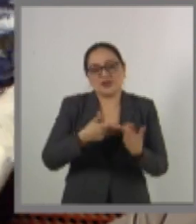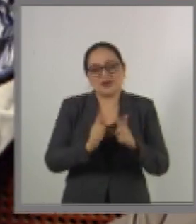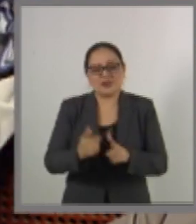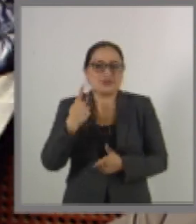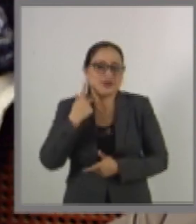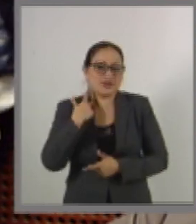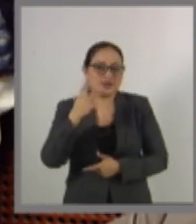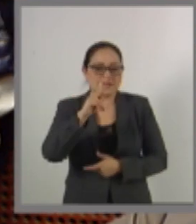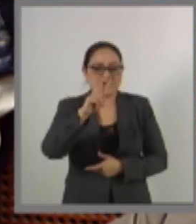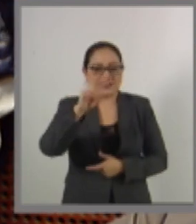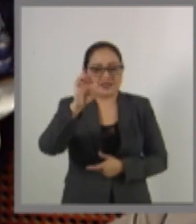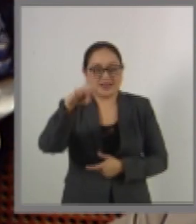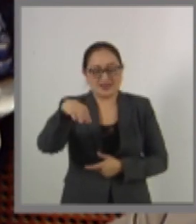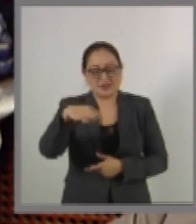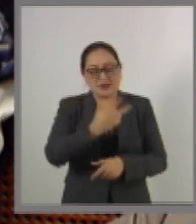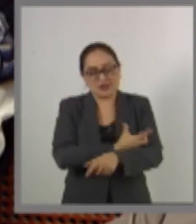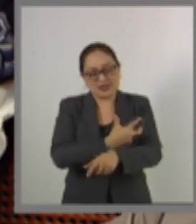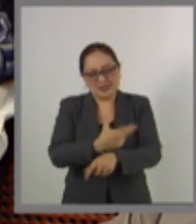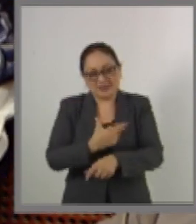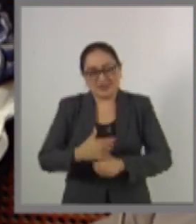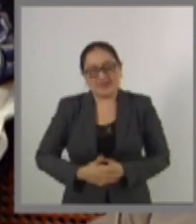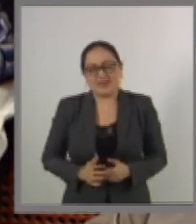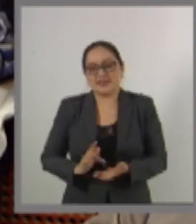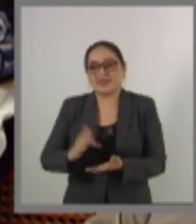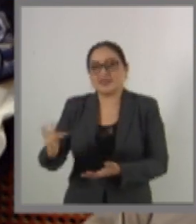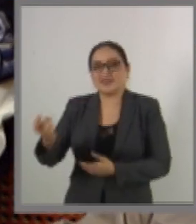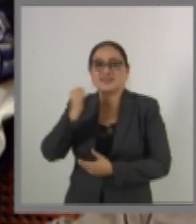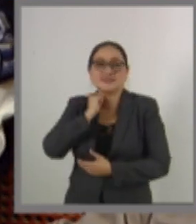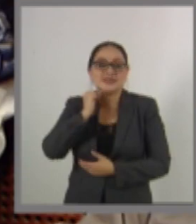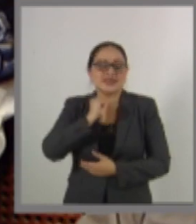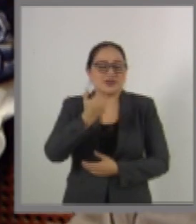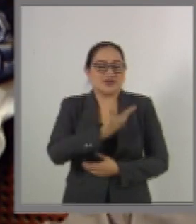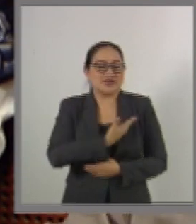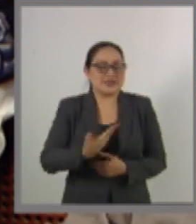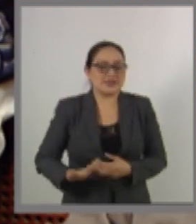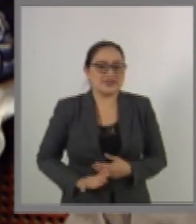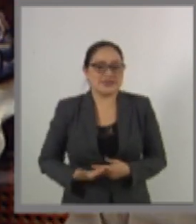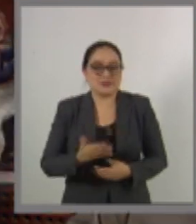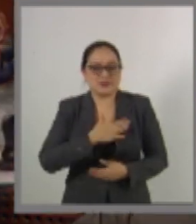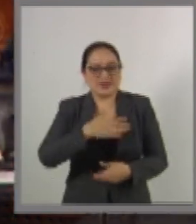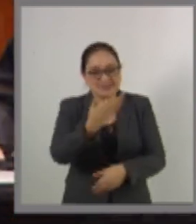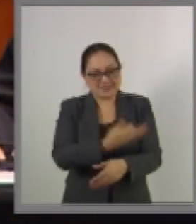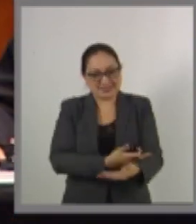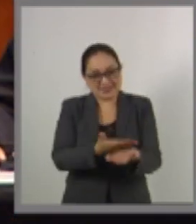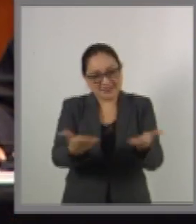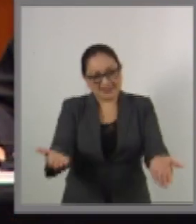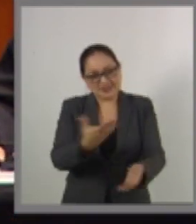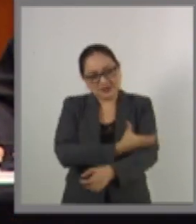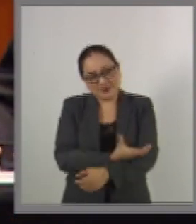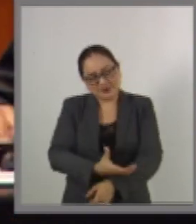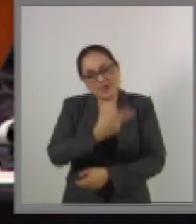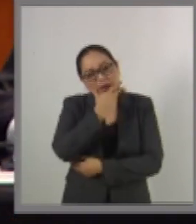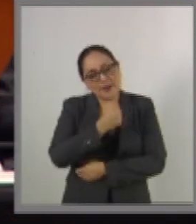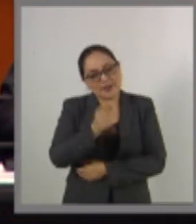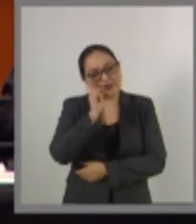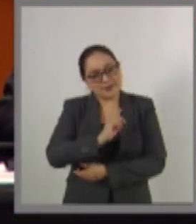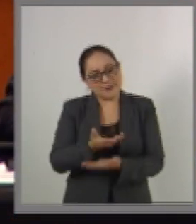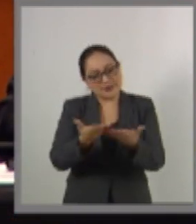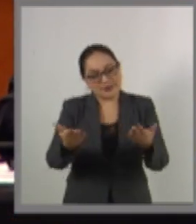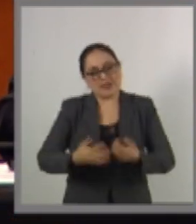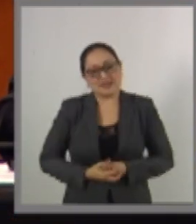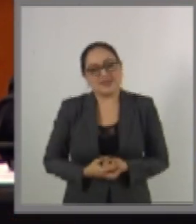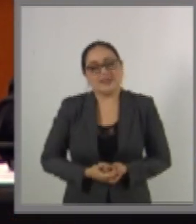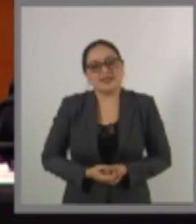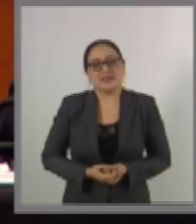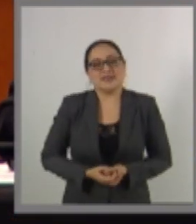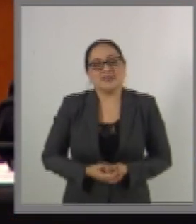México. Muchas gracias, senador presidente. Muy buenas tardes, compañeras y compañeros.